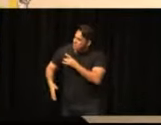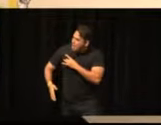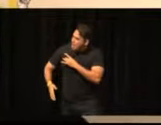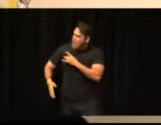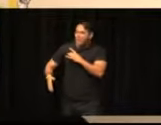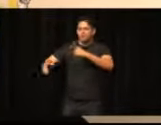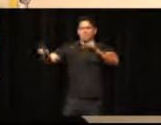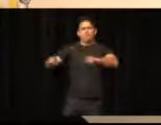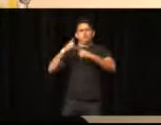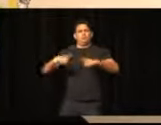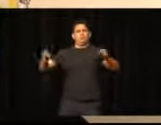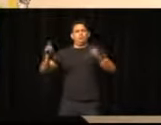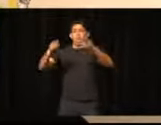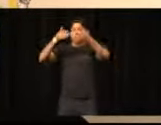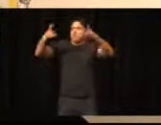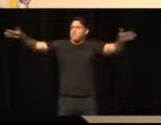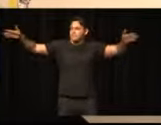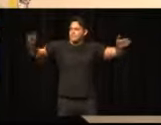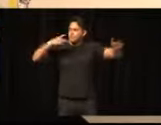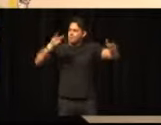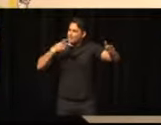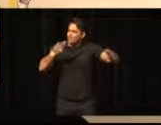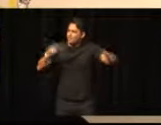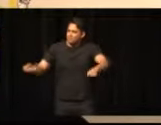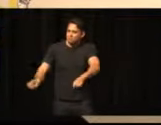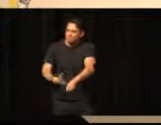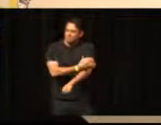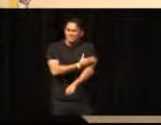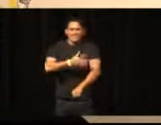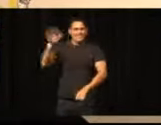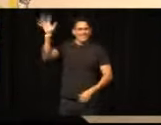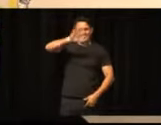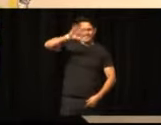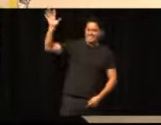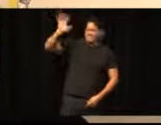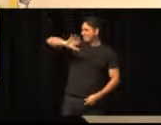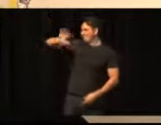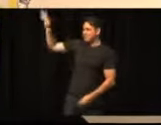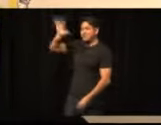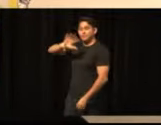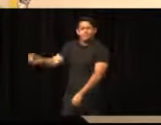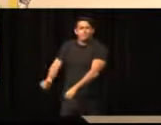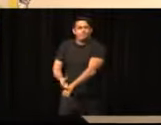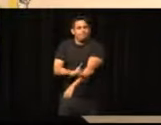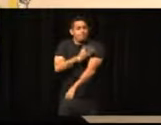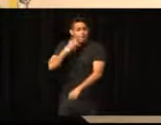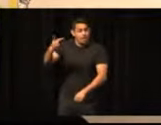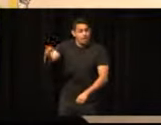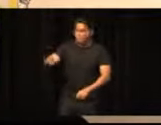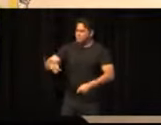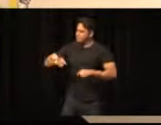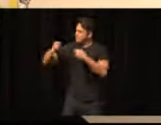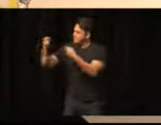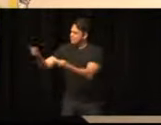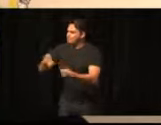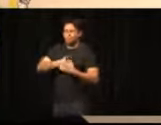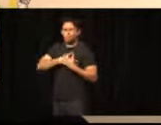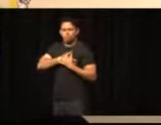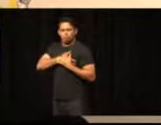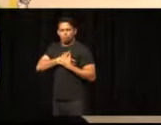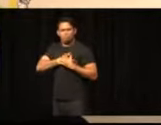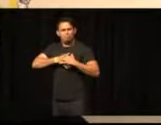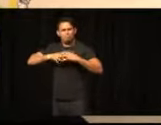voluntario. Y es emocionante ver la postura. El voluntario en relación a aquello es la postura, es la entrega más pura